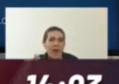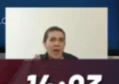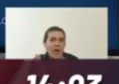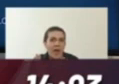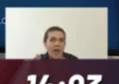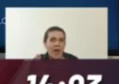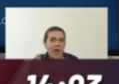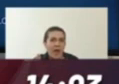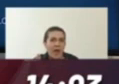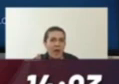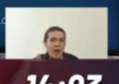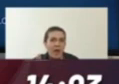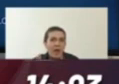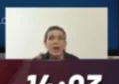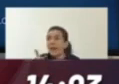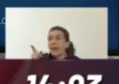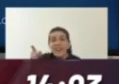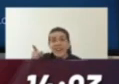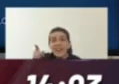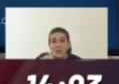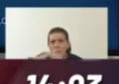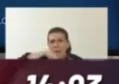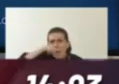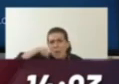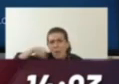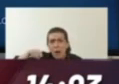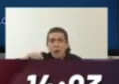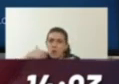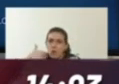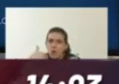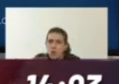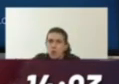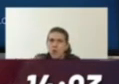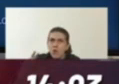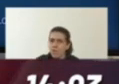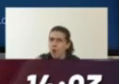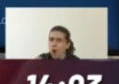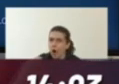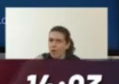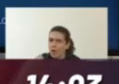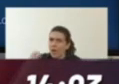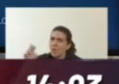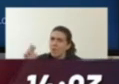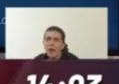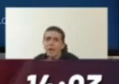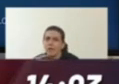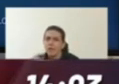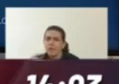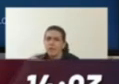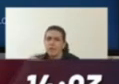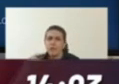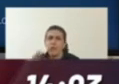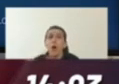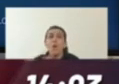Cuidarnos. Estos son datos duros y es muy posible que esta tasa de letalidad